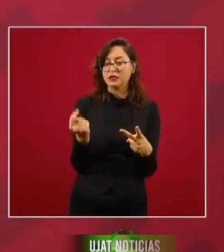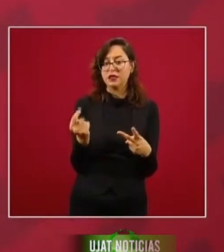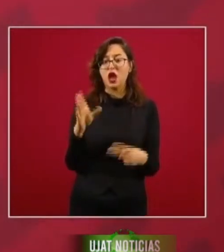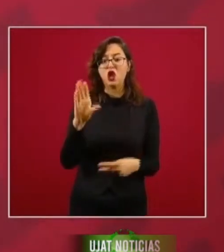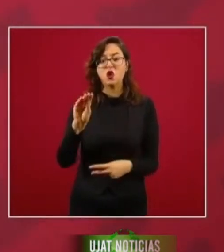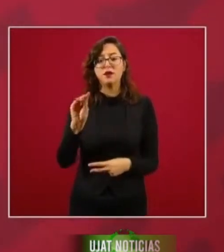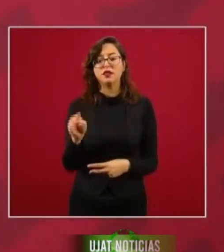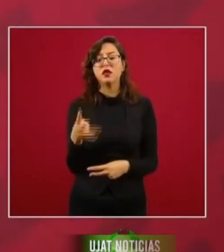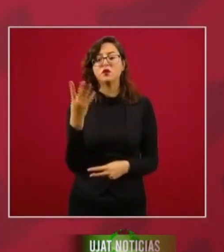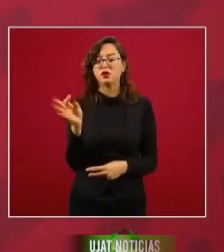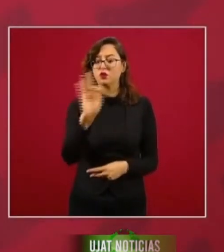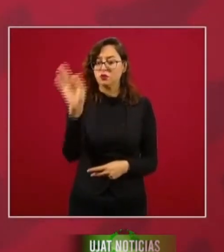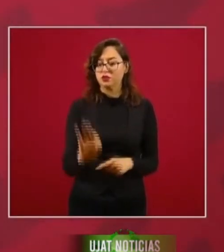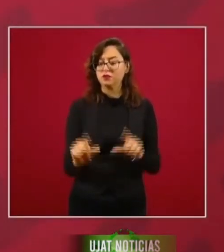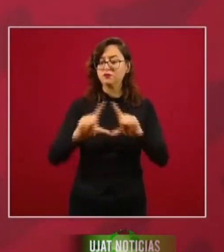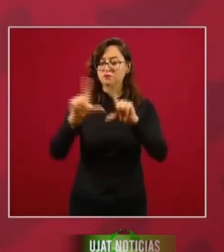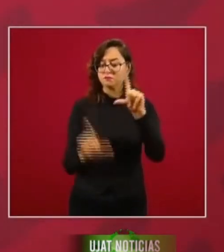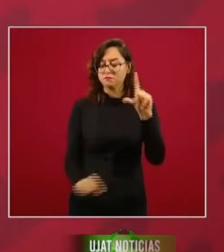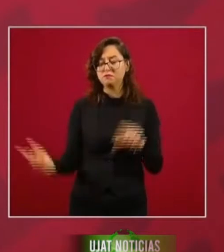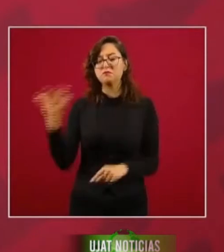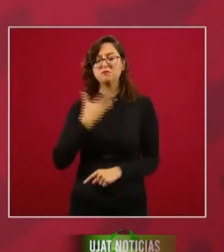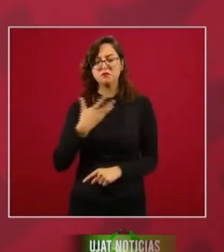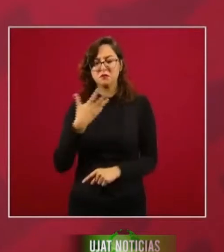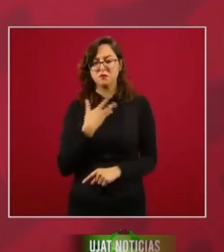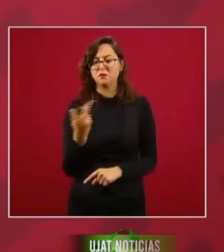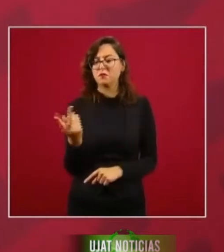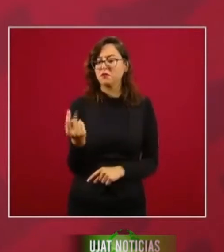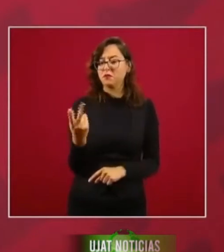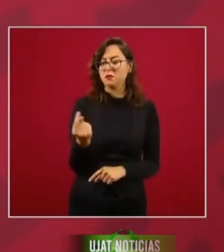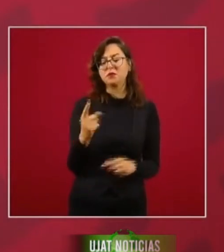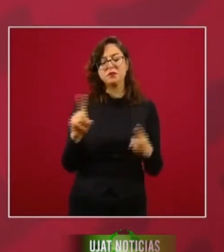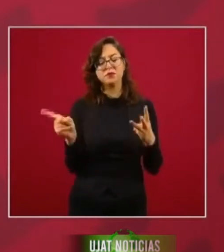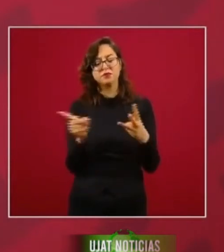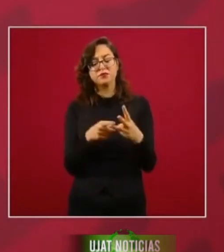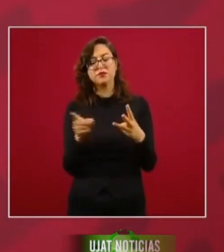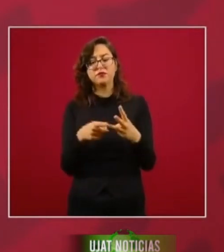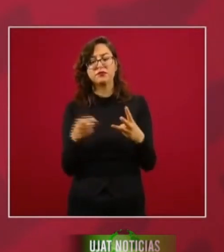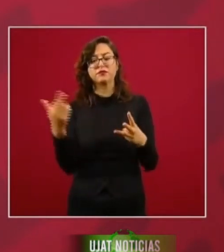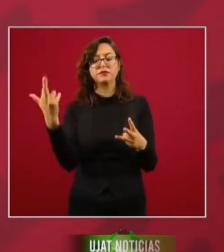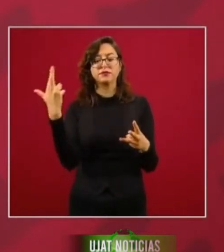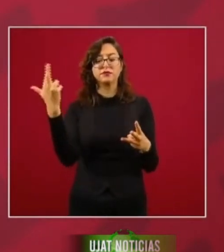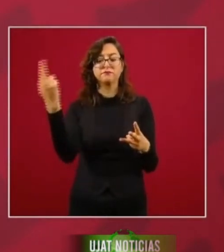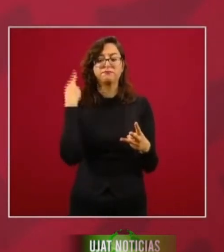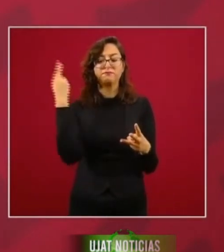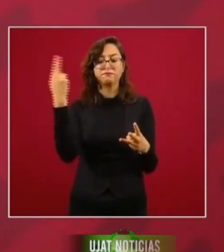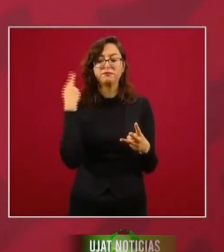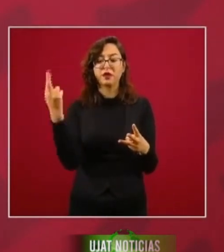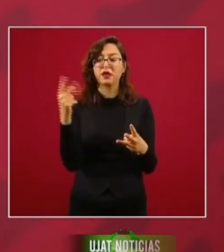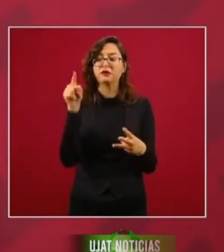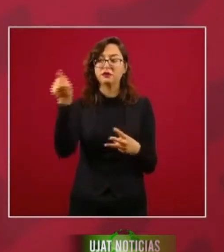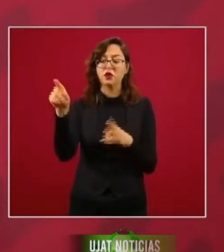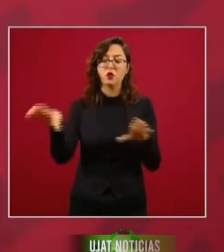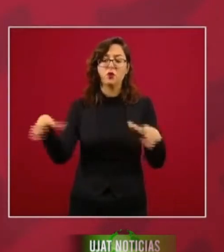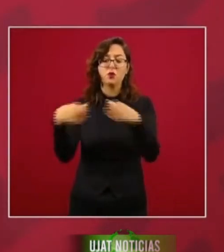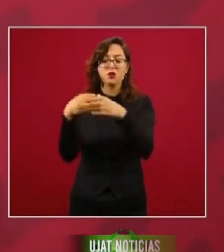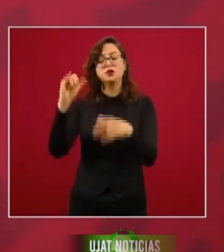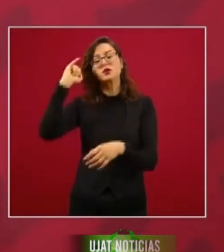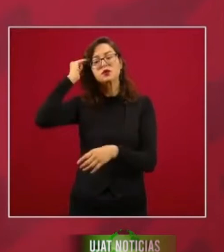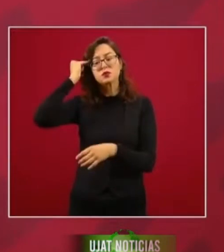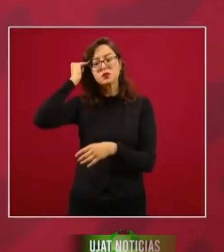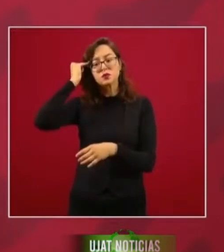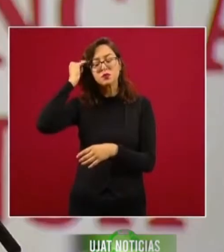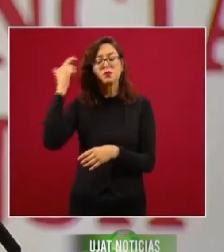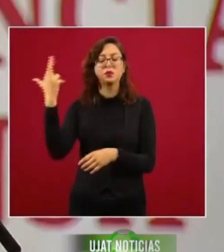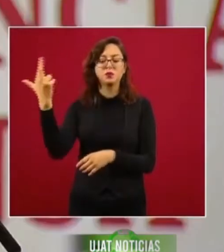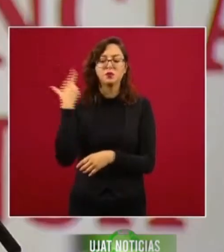Barragán, reiteró que el regreso a clases Aprende en Casa será a través de radio y televisión, con apoyo de los libros de texto